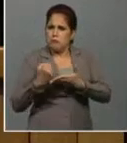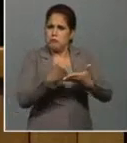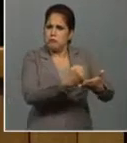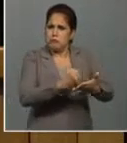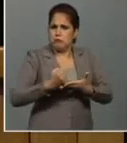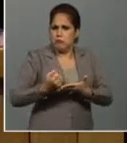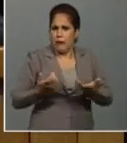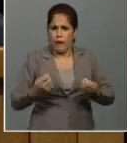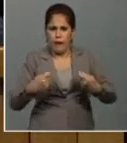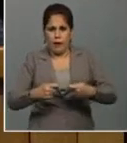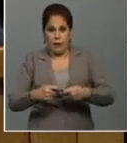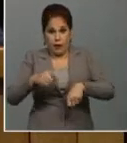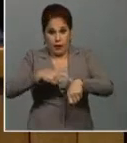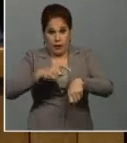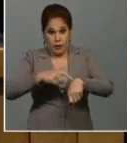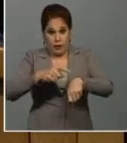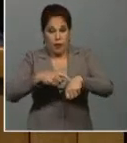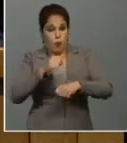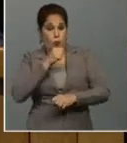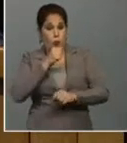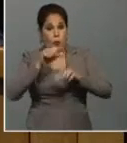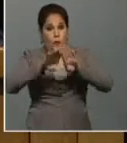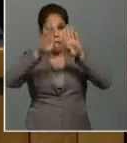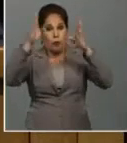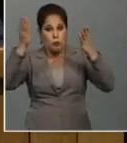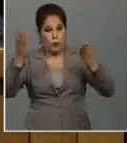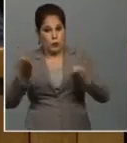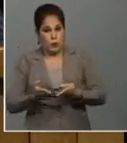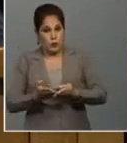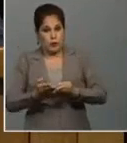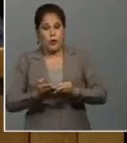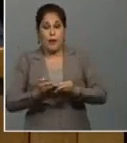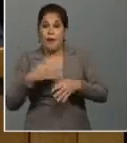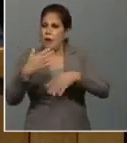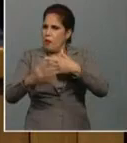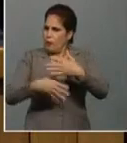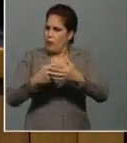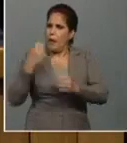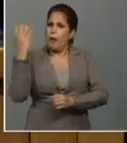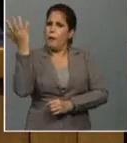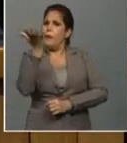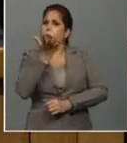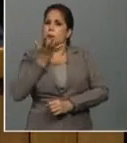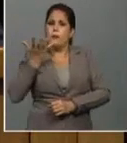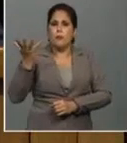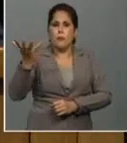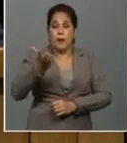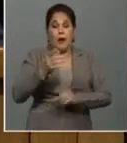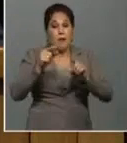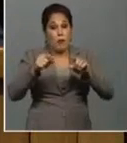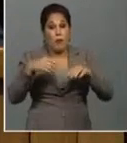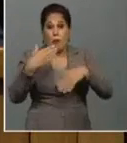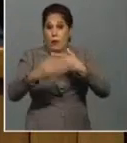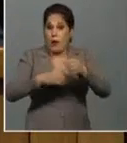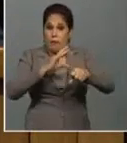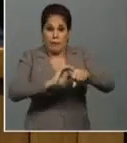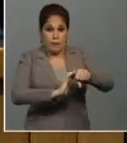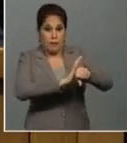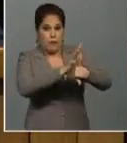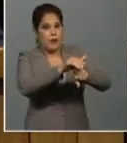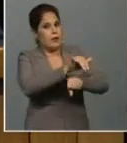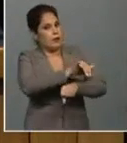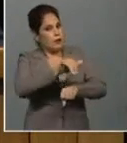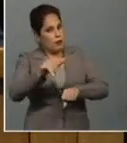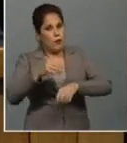en estos tiempos de incertidumbres mundiales de enorme desafío medioambiental bajo el embate de una pandemia que ha